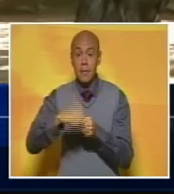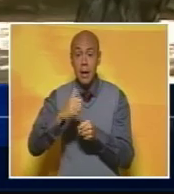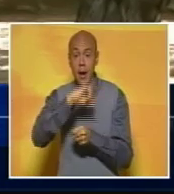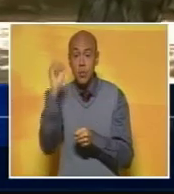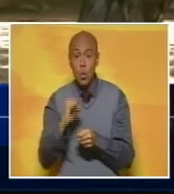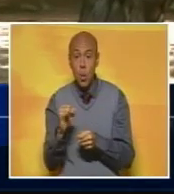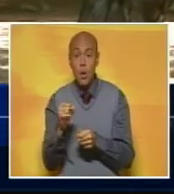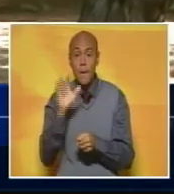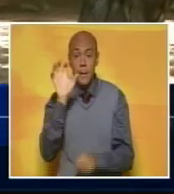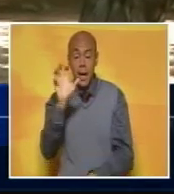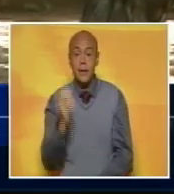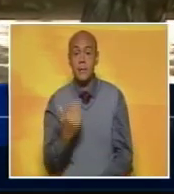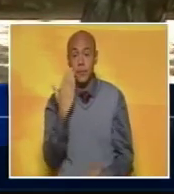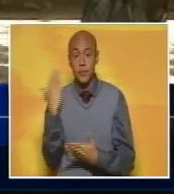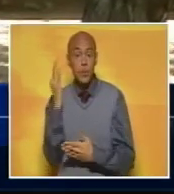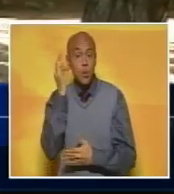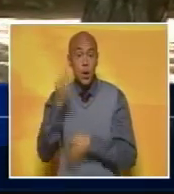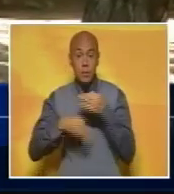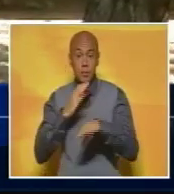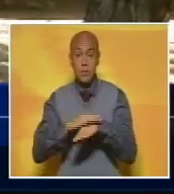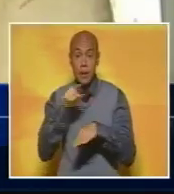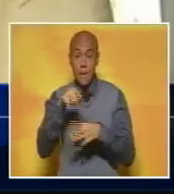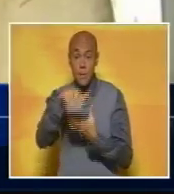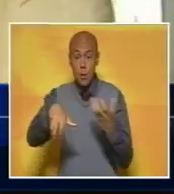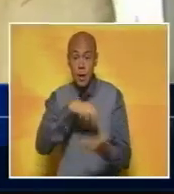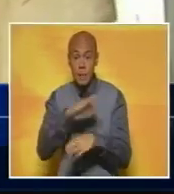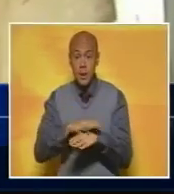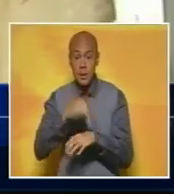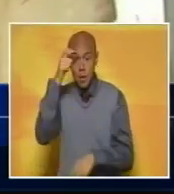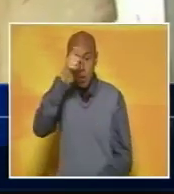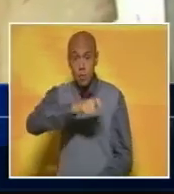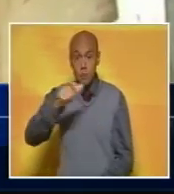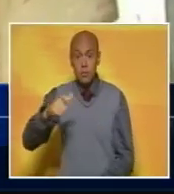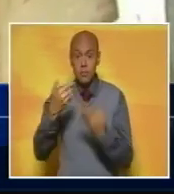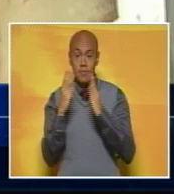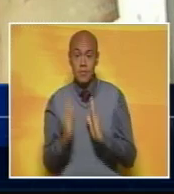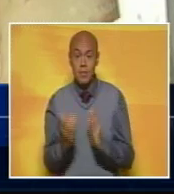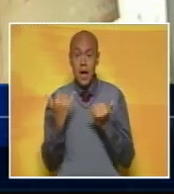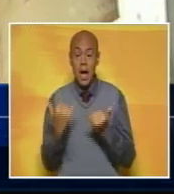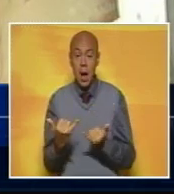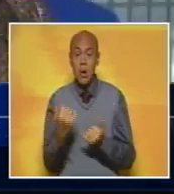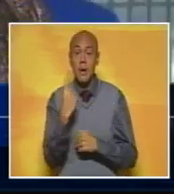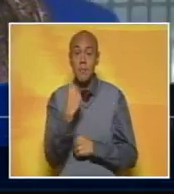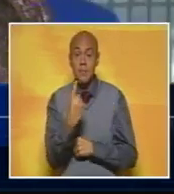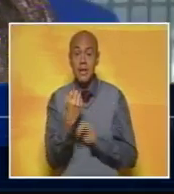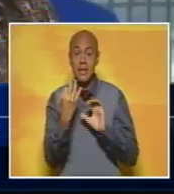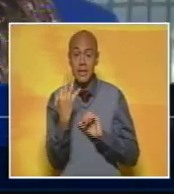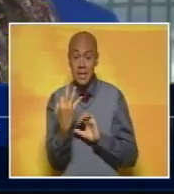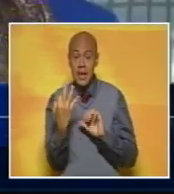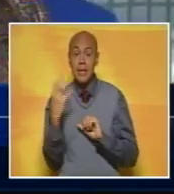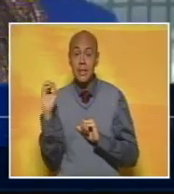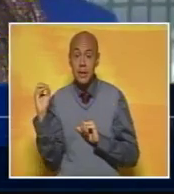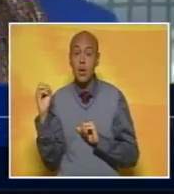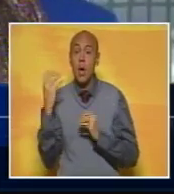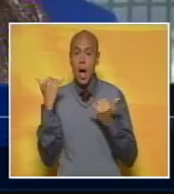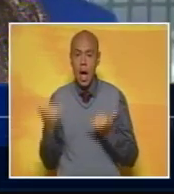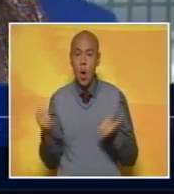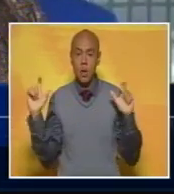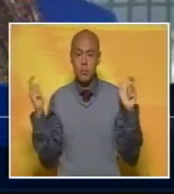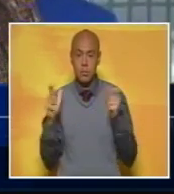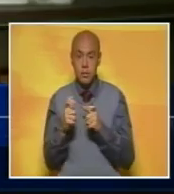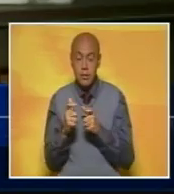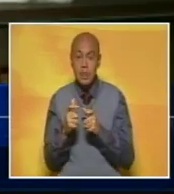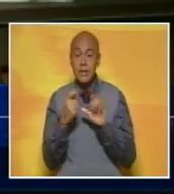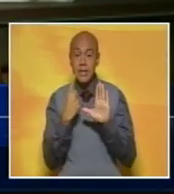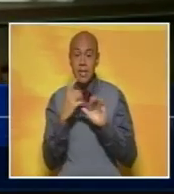país. González afirmó que por esta situación la población estudiantil ha disminuido de 1.300 a 600 jóvenes. Exhortó a los